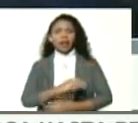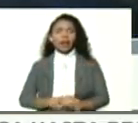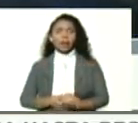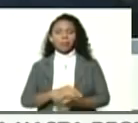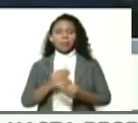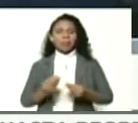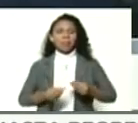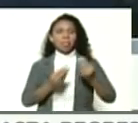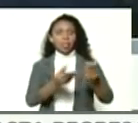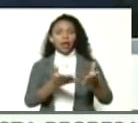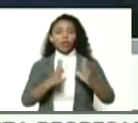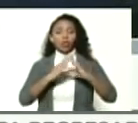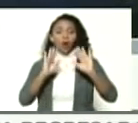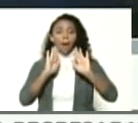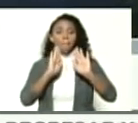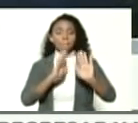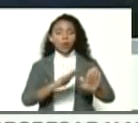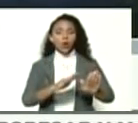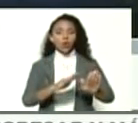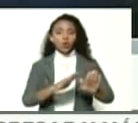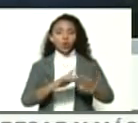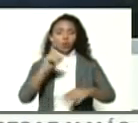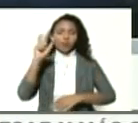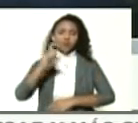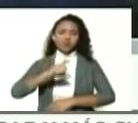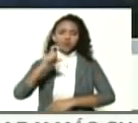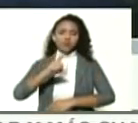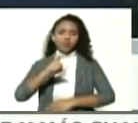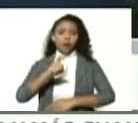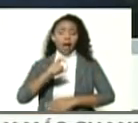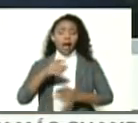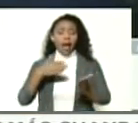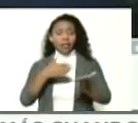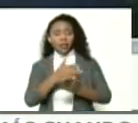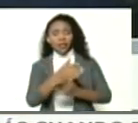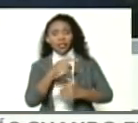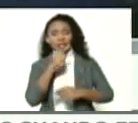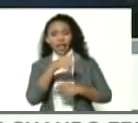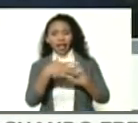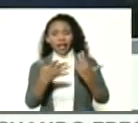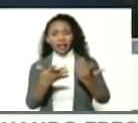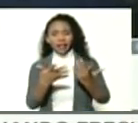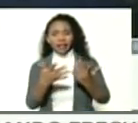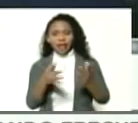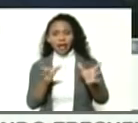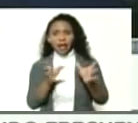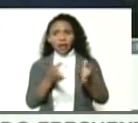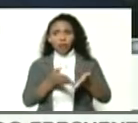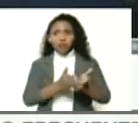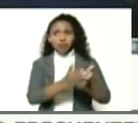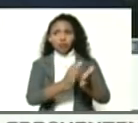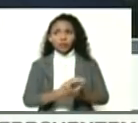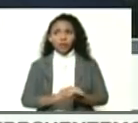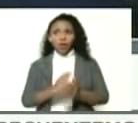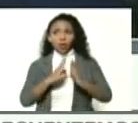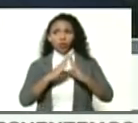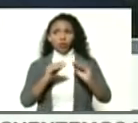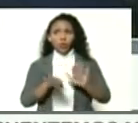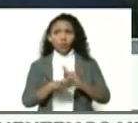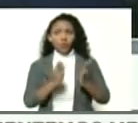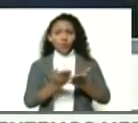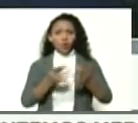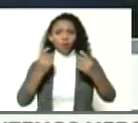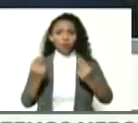dar todo el apoyo necesario a través de esta unidad. Todo el mundo